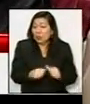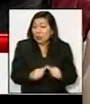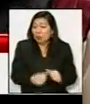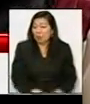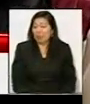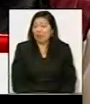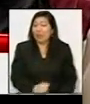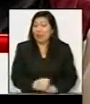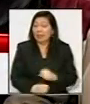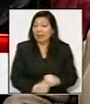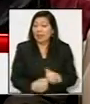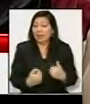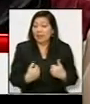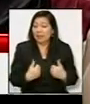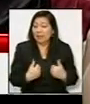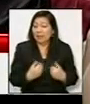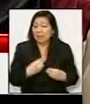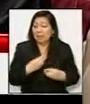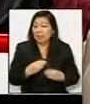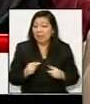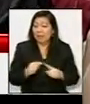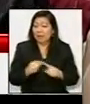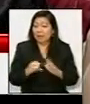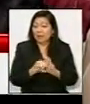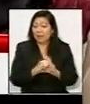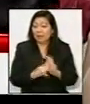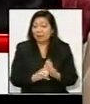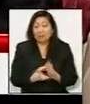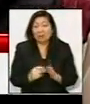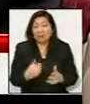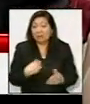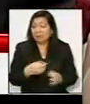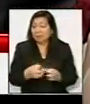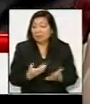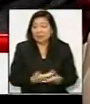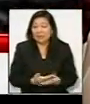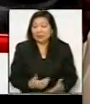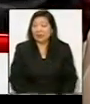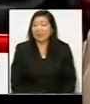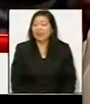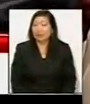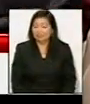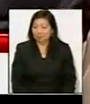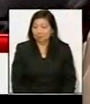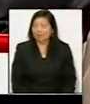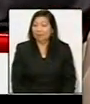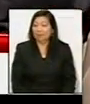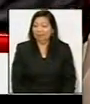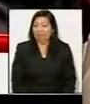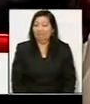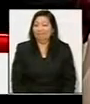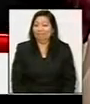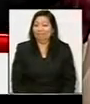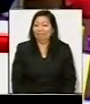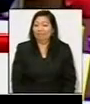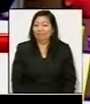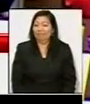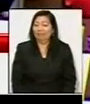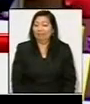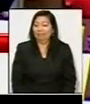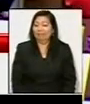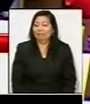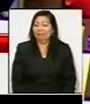años que tengan que tenerlo miembro del tribunal constitucional no está explicado nada más presente que nunca una